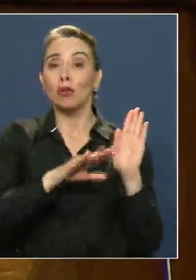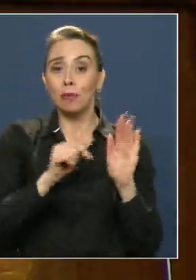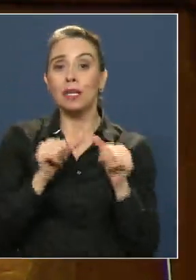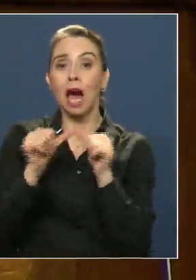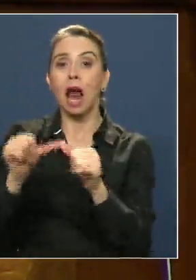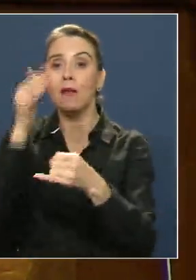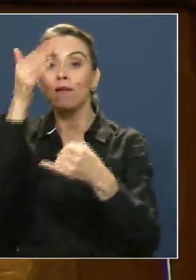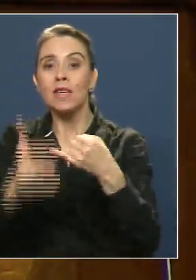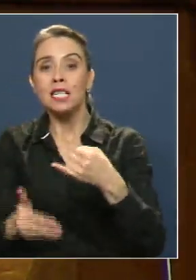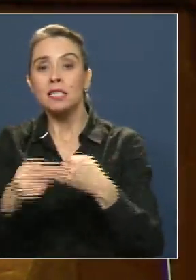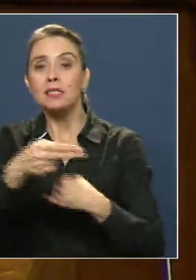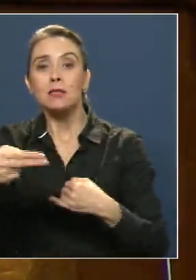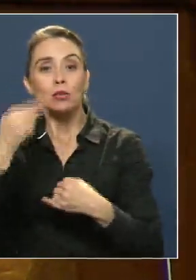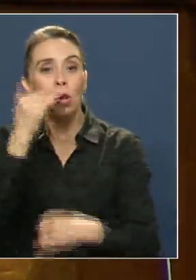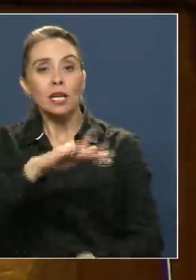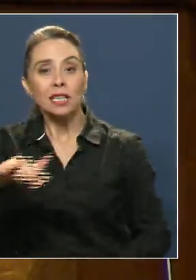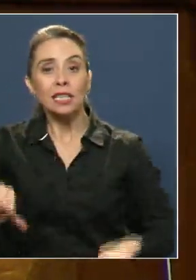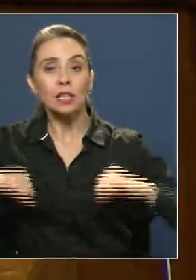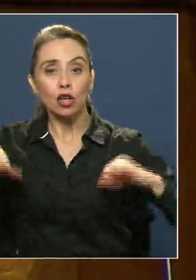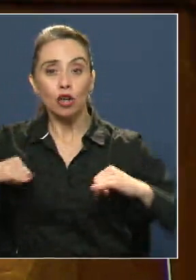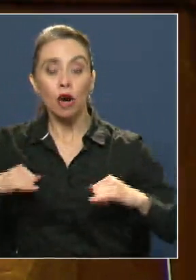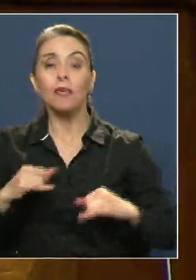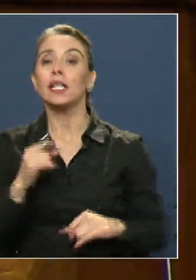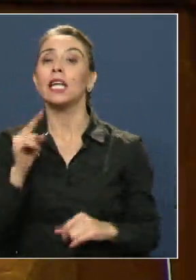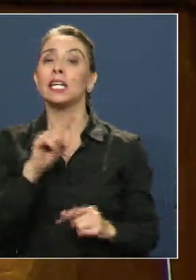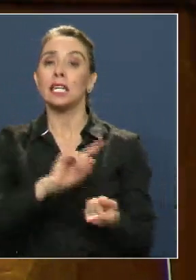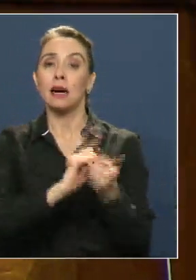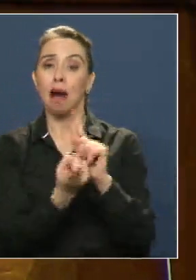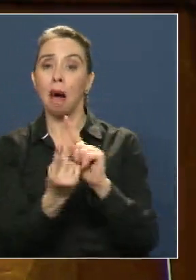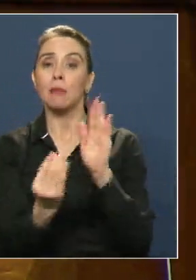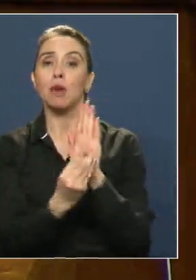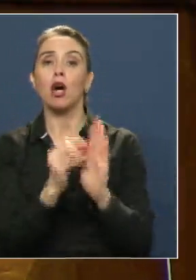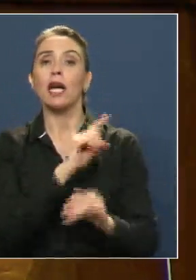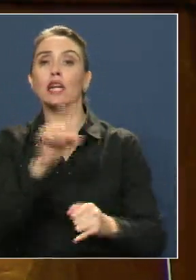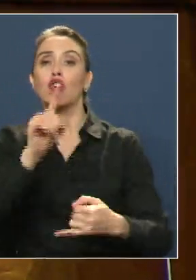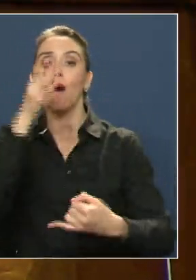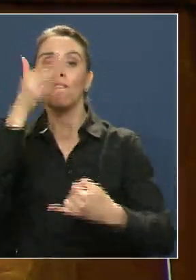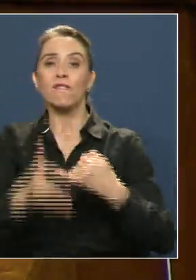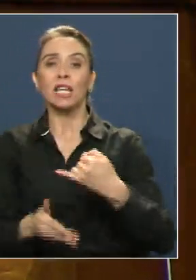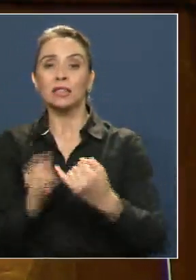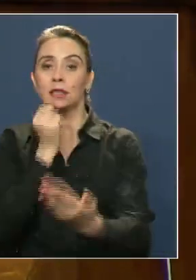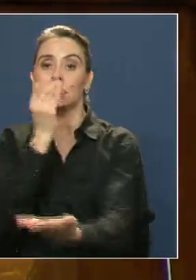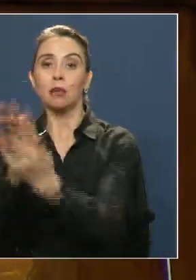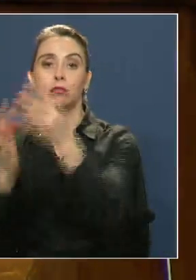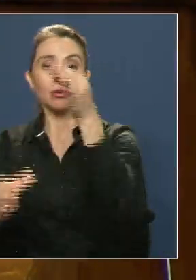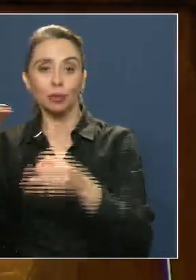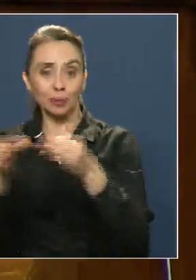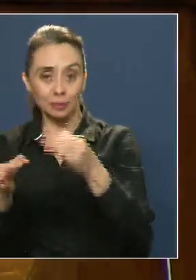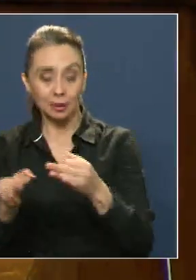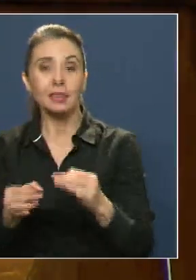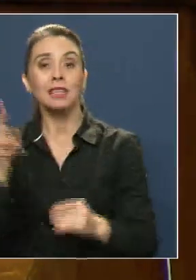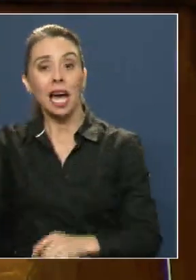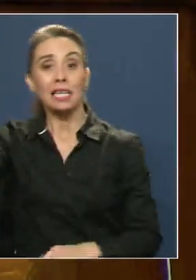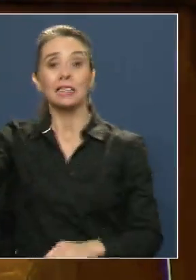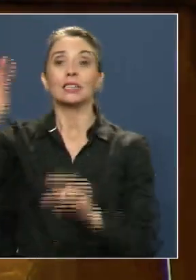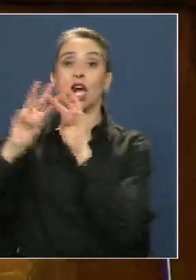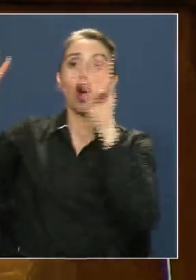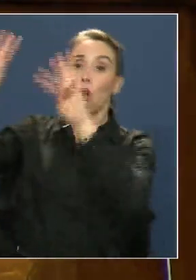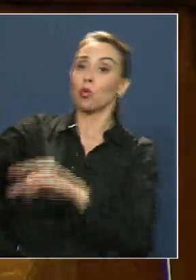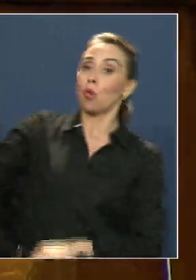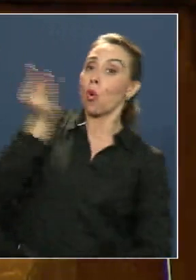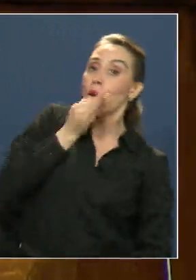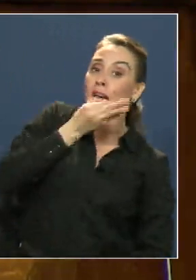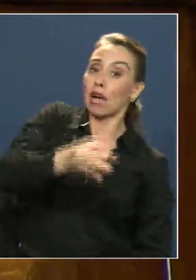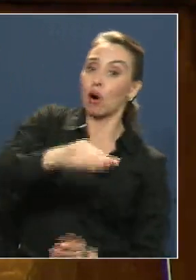niñas y adolescentes y declarar su imprescriptibilidad. La recomendación se basa en los efectos